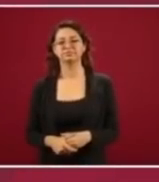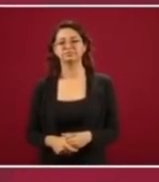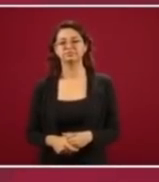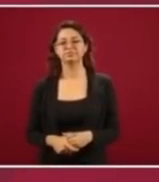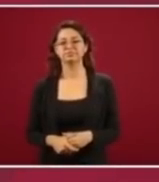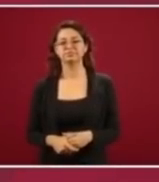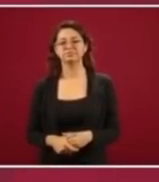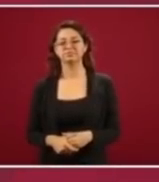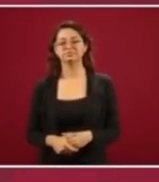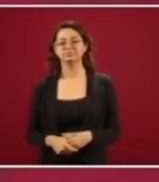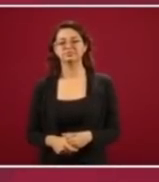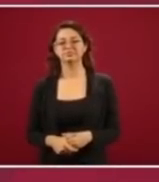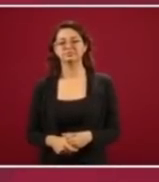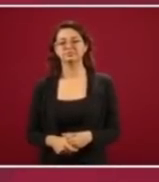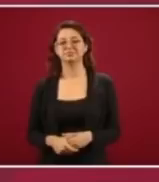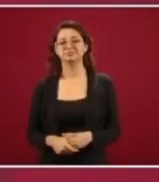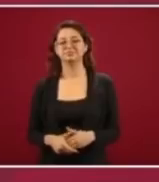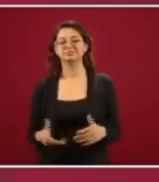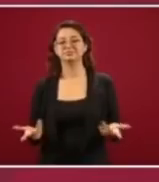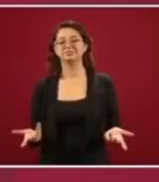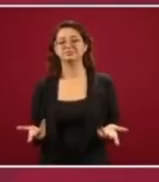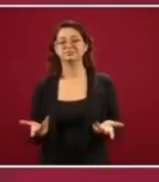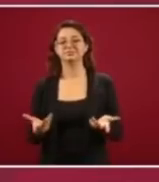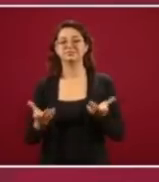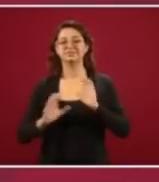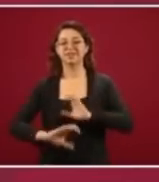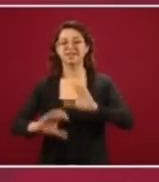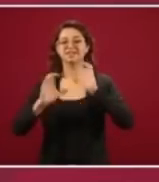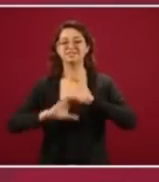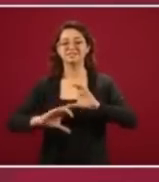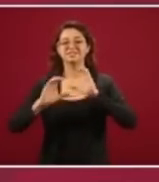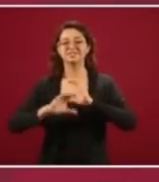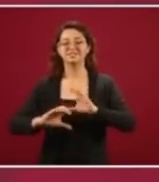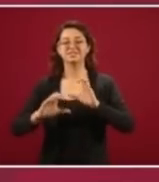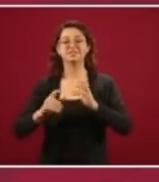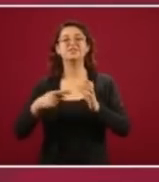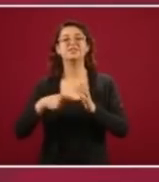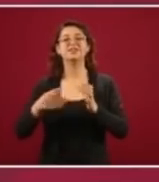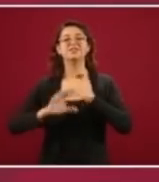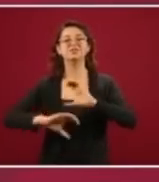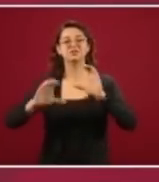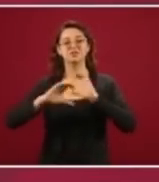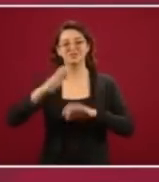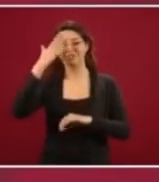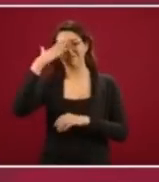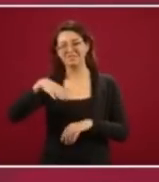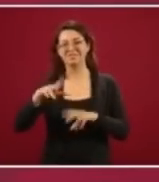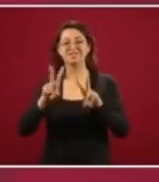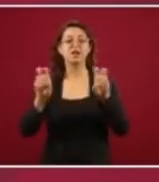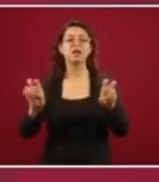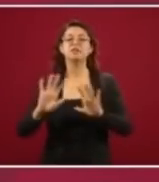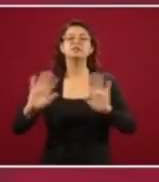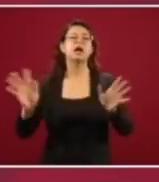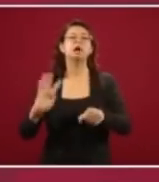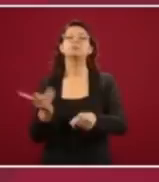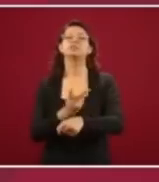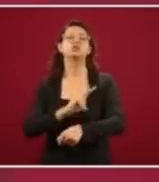Diría la canción de los Bam Bam, lo que pasó, pasó.